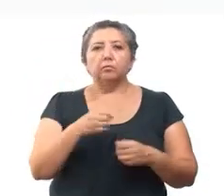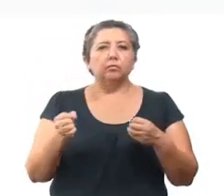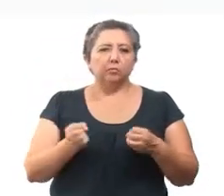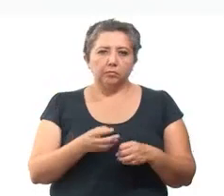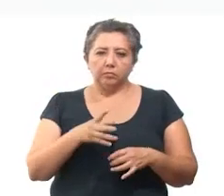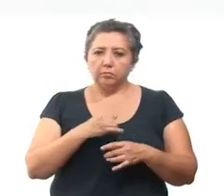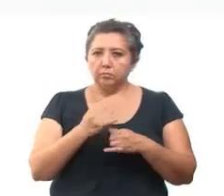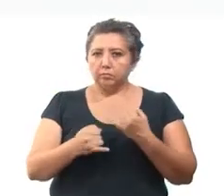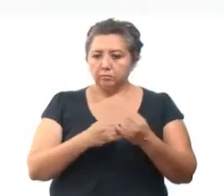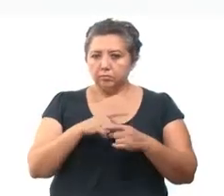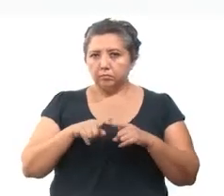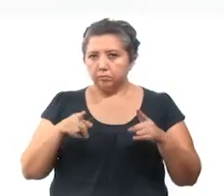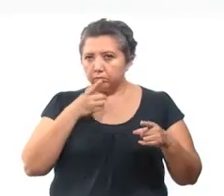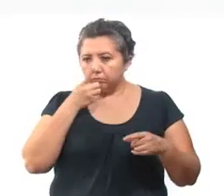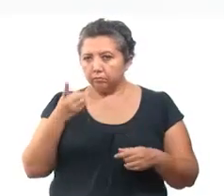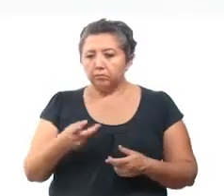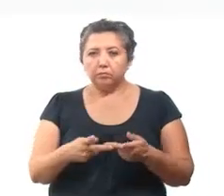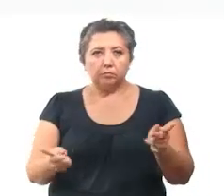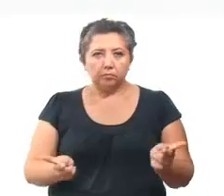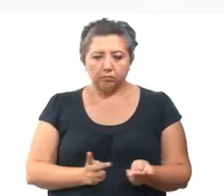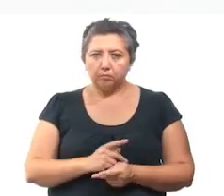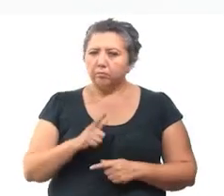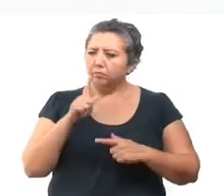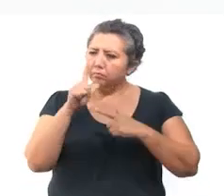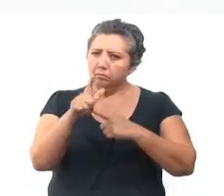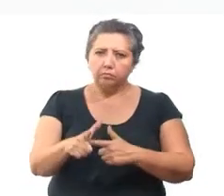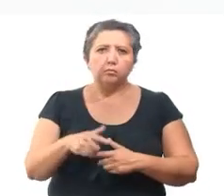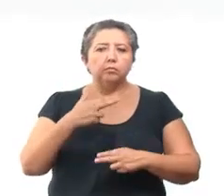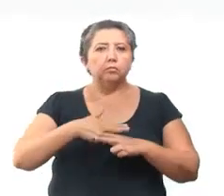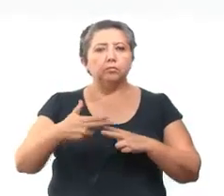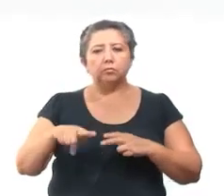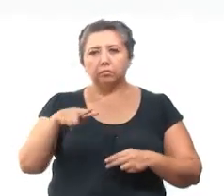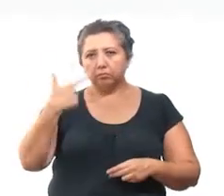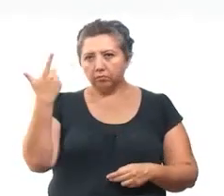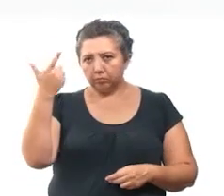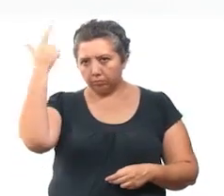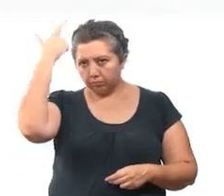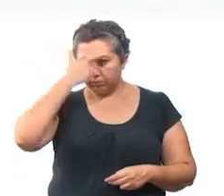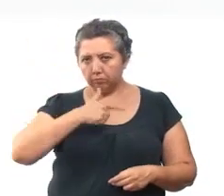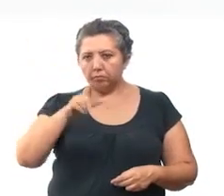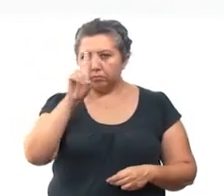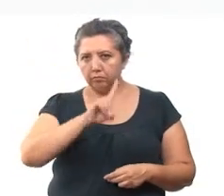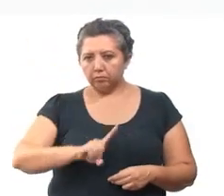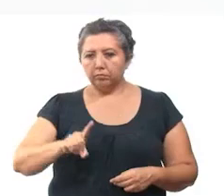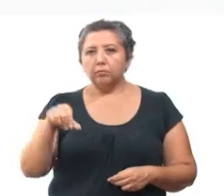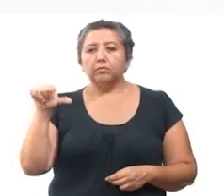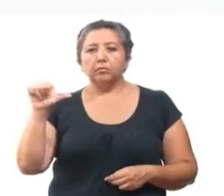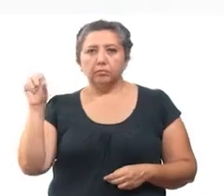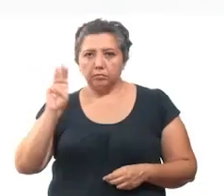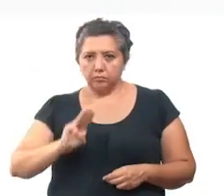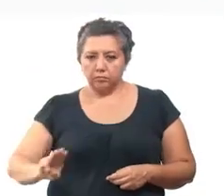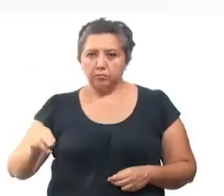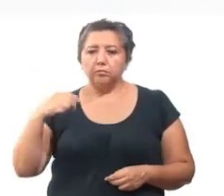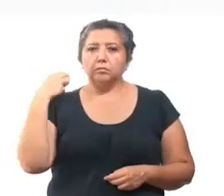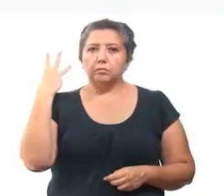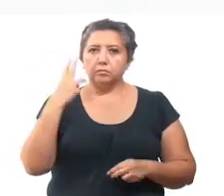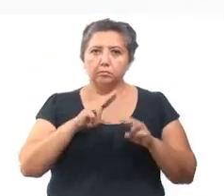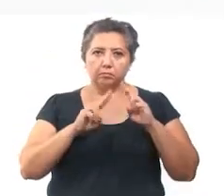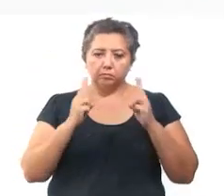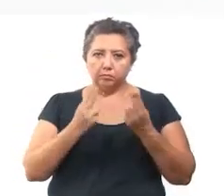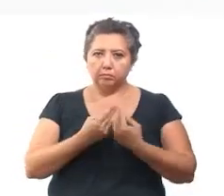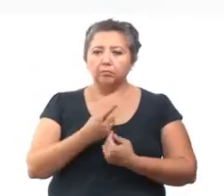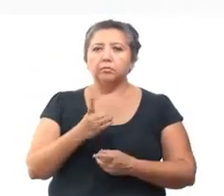casinos, plazas comerciales y comercios tienen permiso de operar hasta las 24 horas del domingo a miércoles. 3. Las